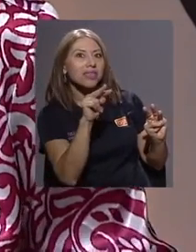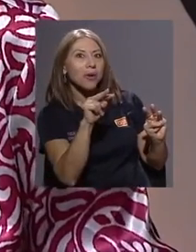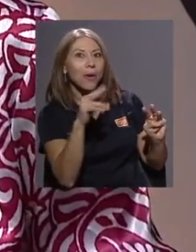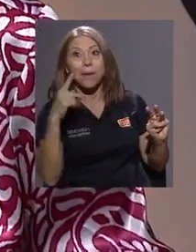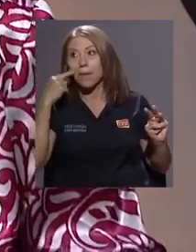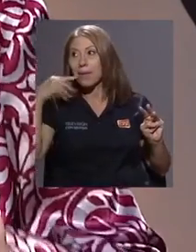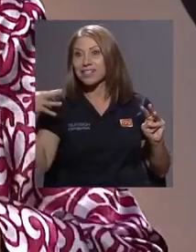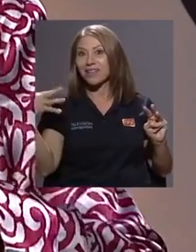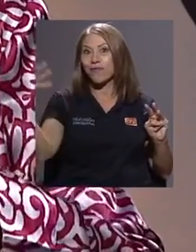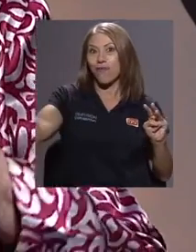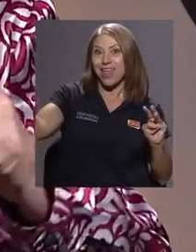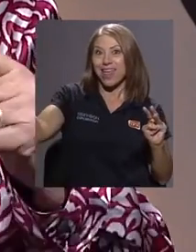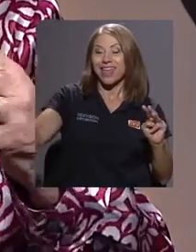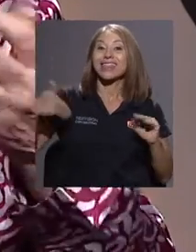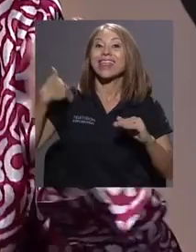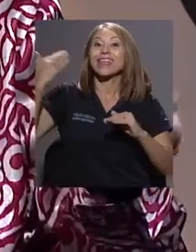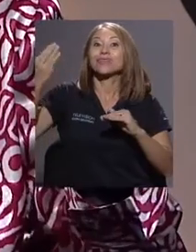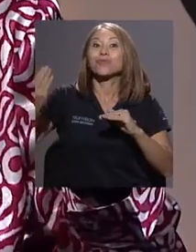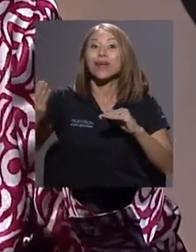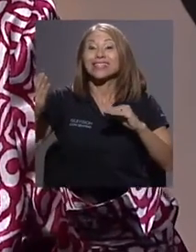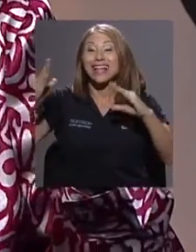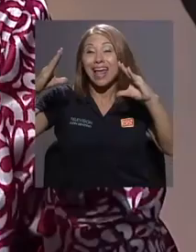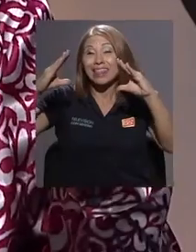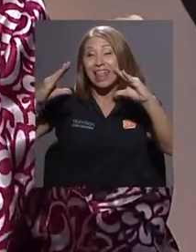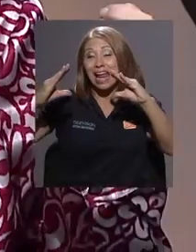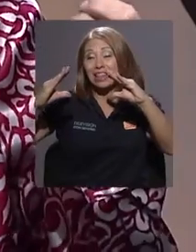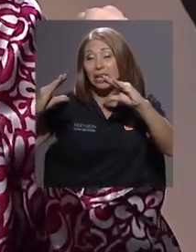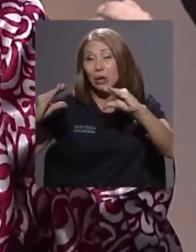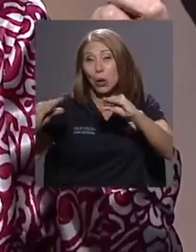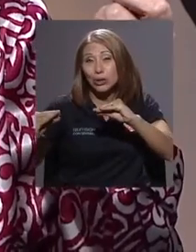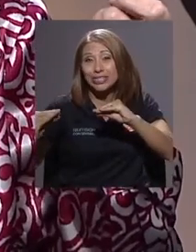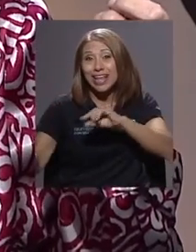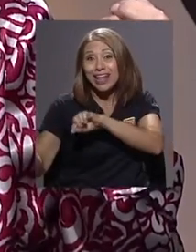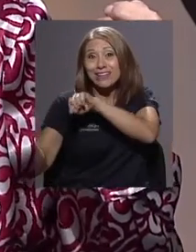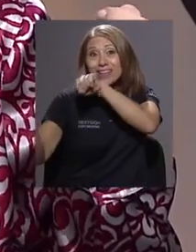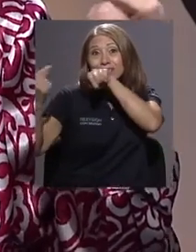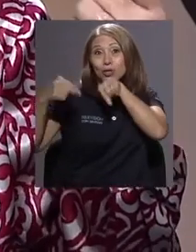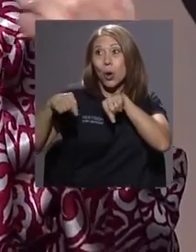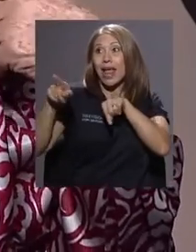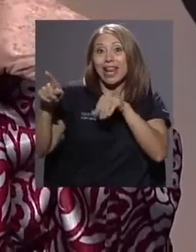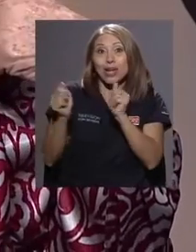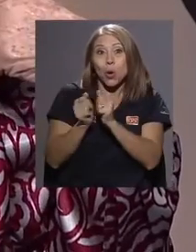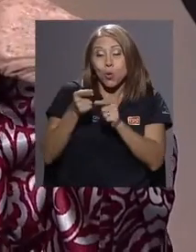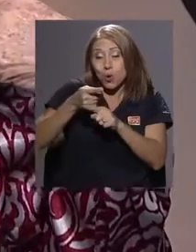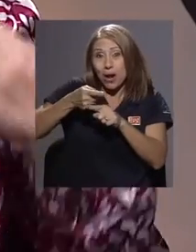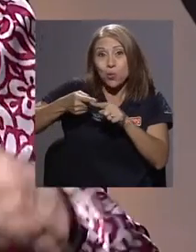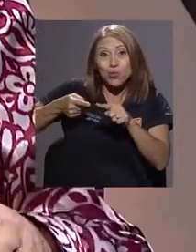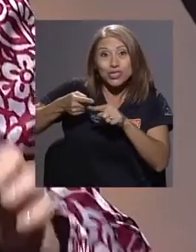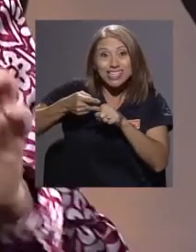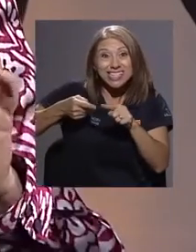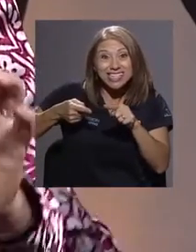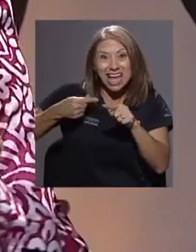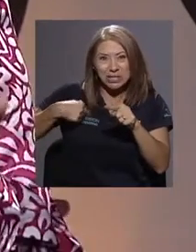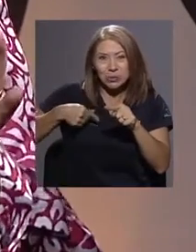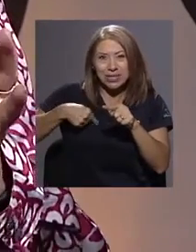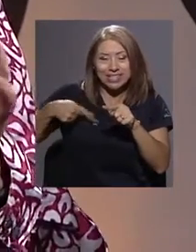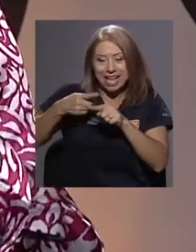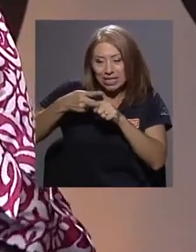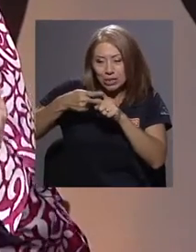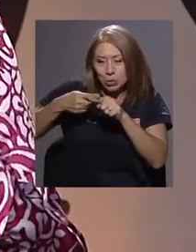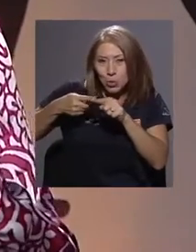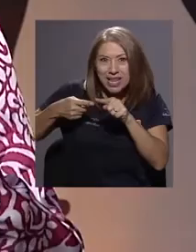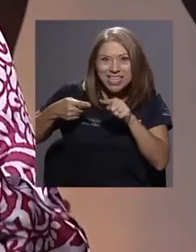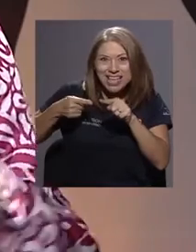regresó y tenía una cuchilla que nunca se me olvide una cuchilla de cacha roja de esas cuchillas suizas agarró la